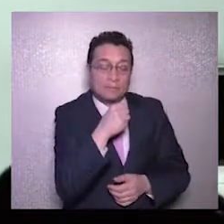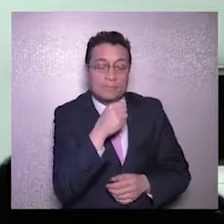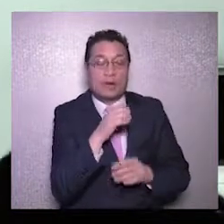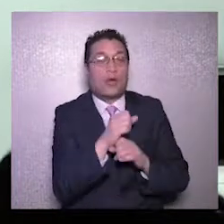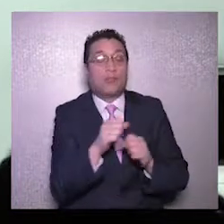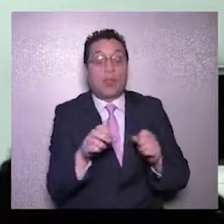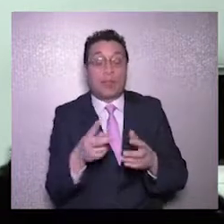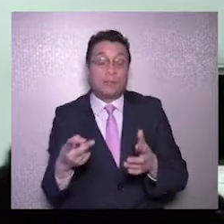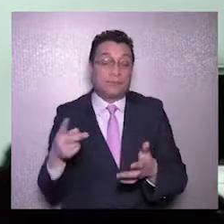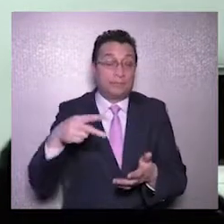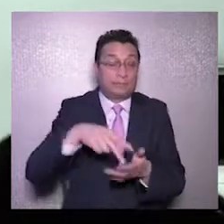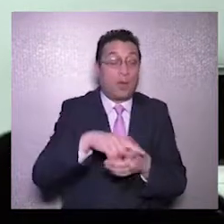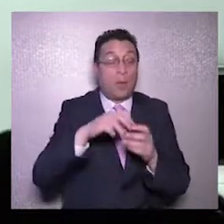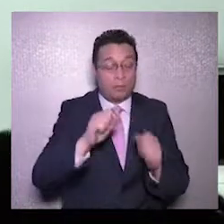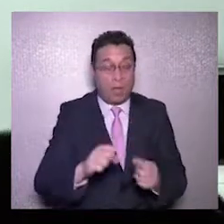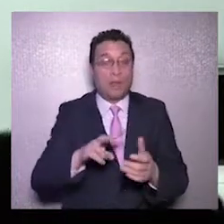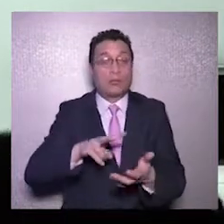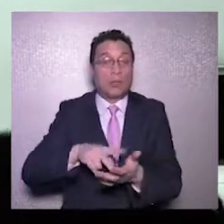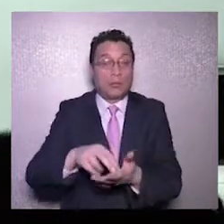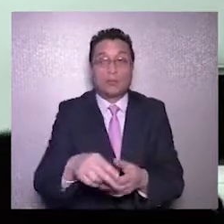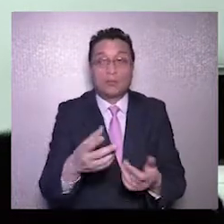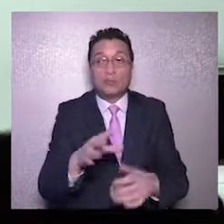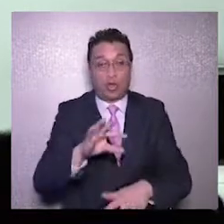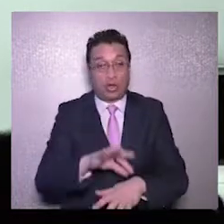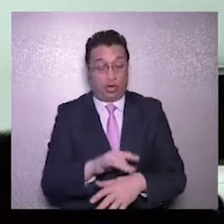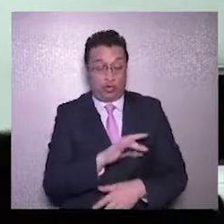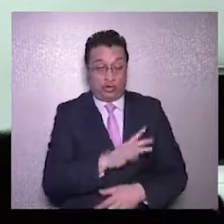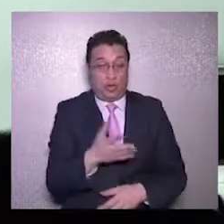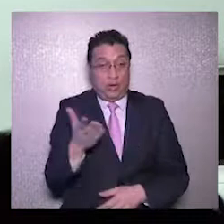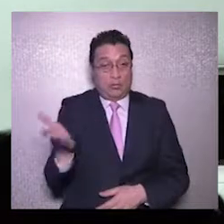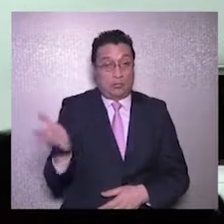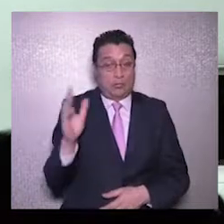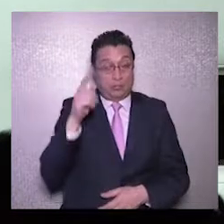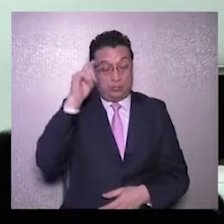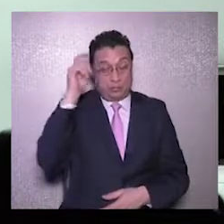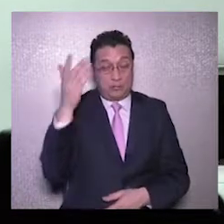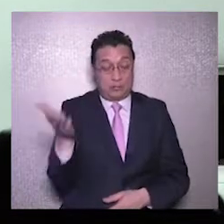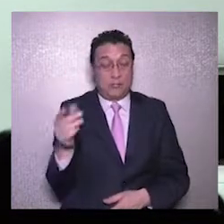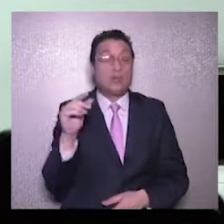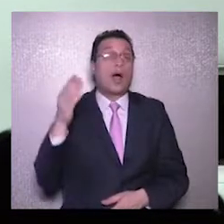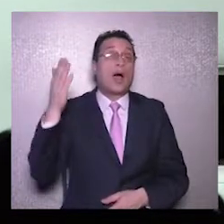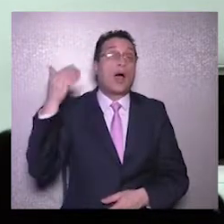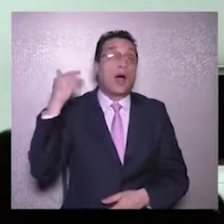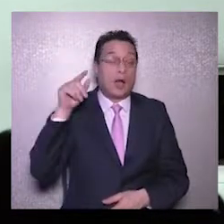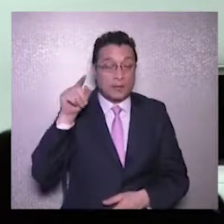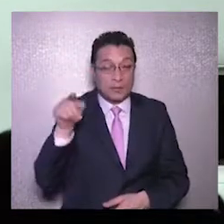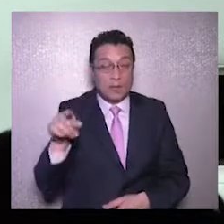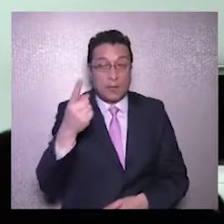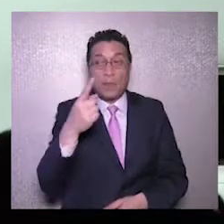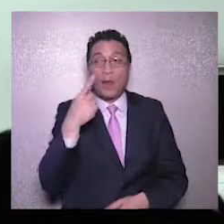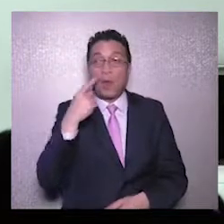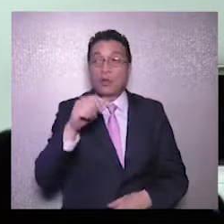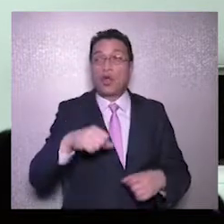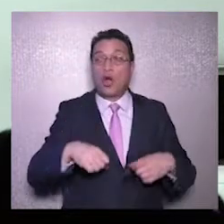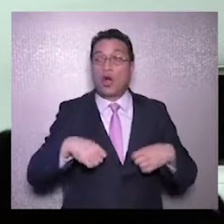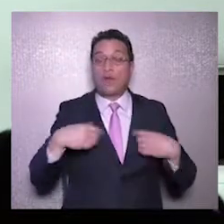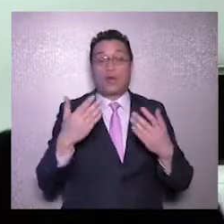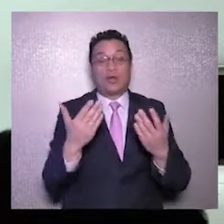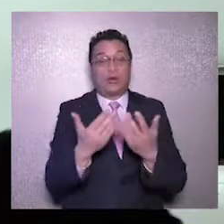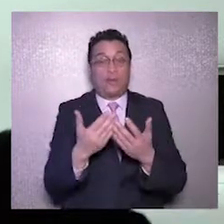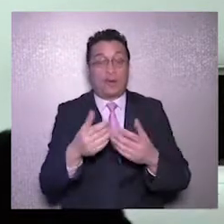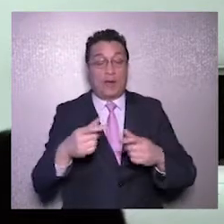levantar ni caminar, puedan caminar. Un doctor chileno. Hace un tiempo atrás, unos chicos de un liceo de